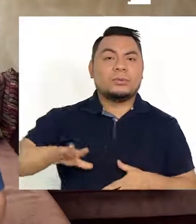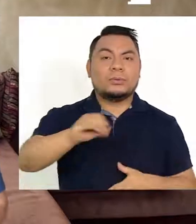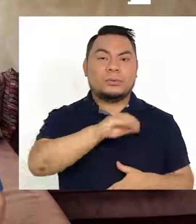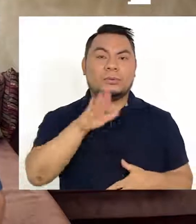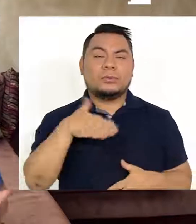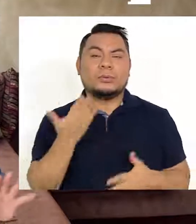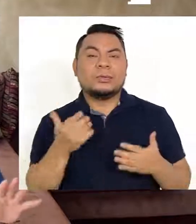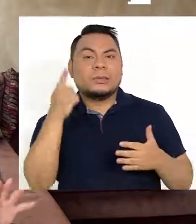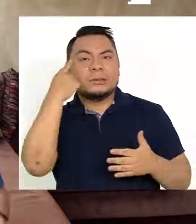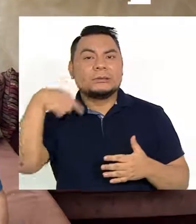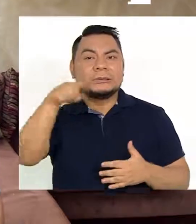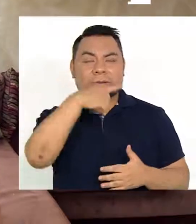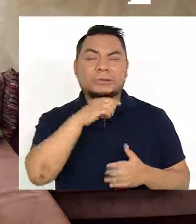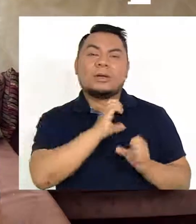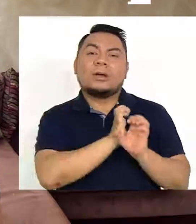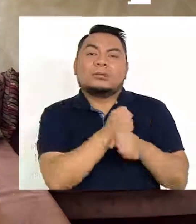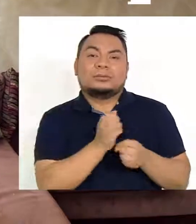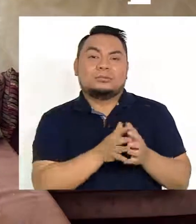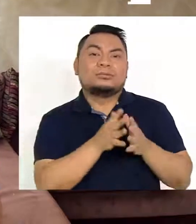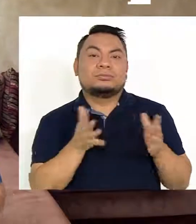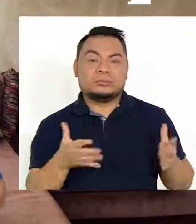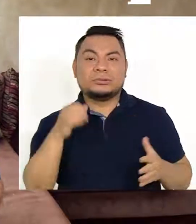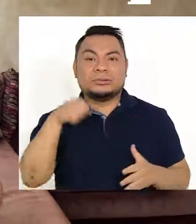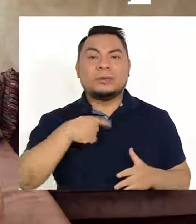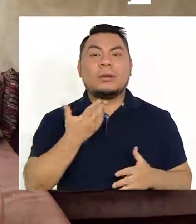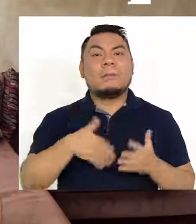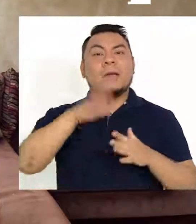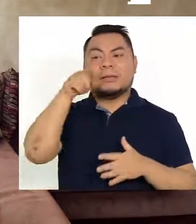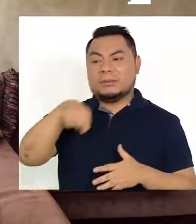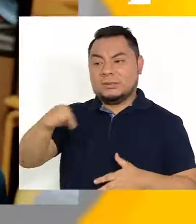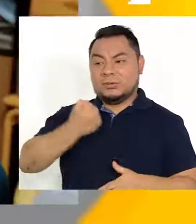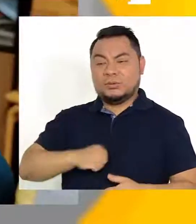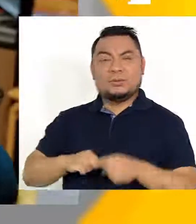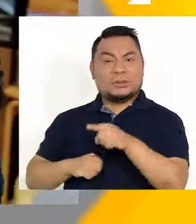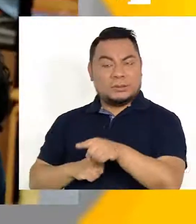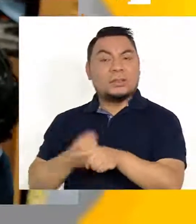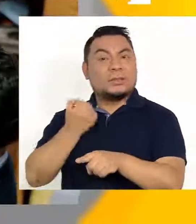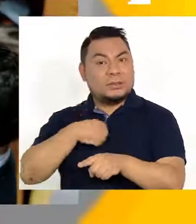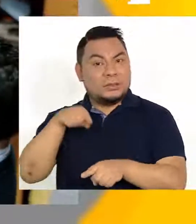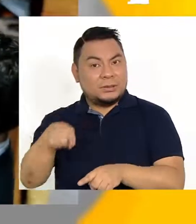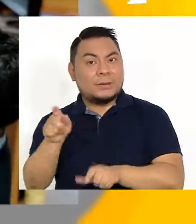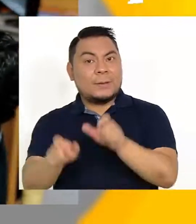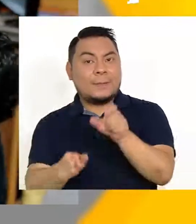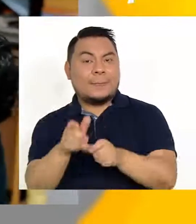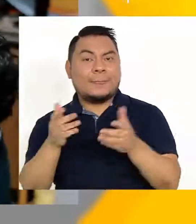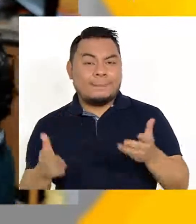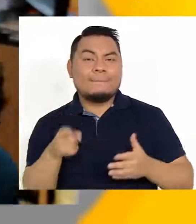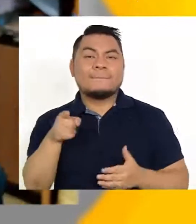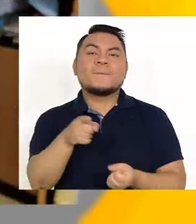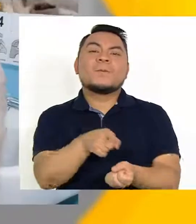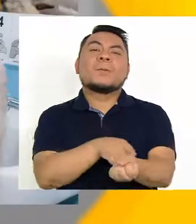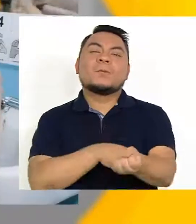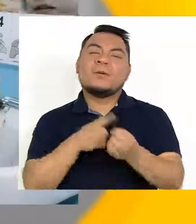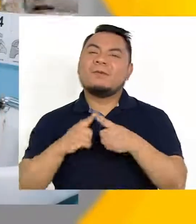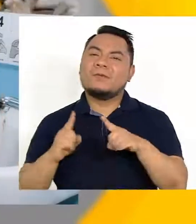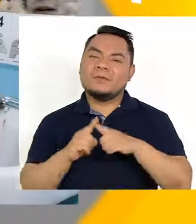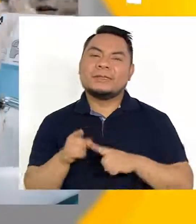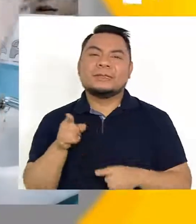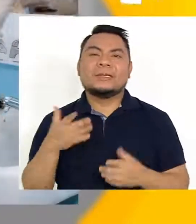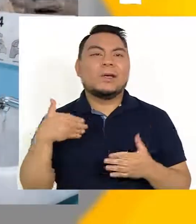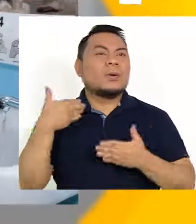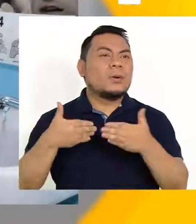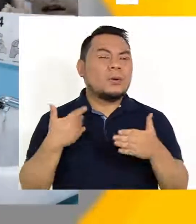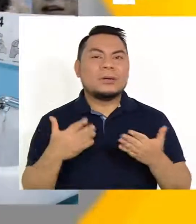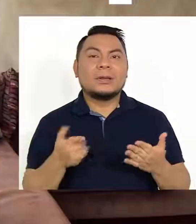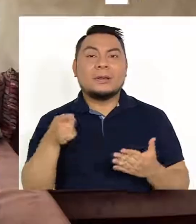en el que todo el mundo sin dudar ha sufrido bastante, pero sobre todo nuestros hijos que son personas de costumbres, personas